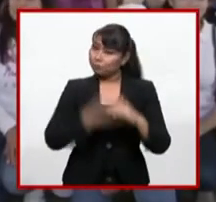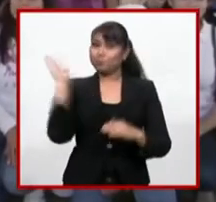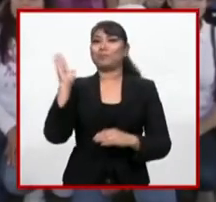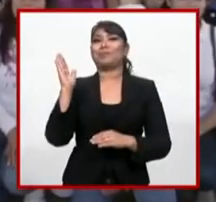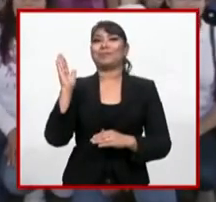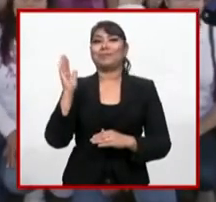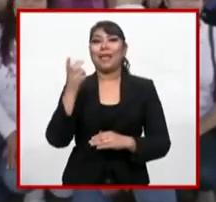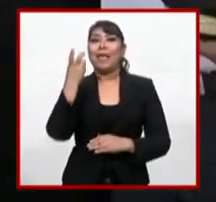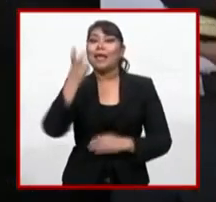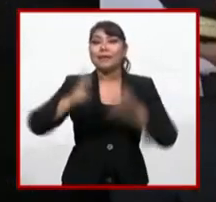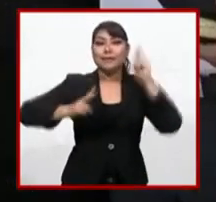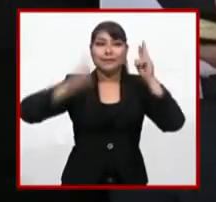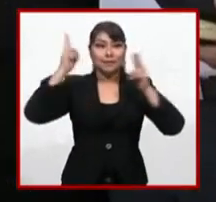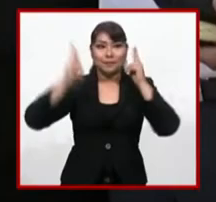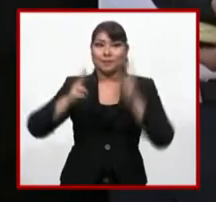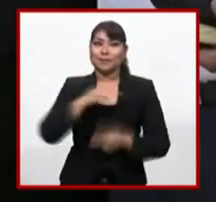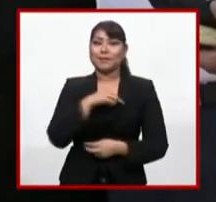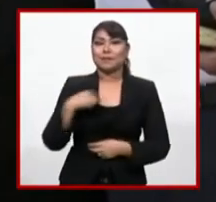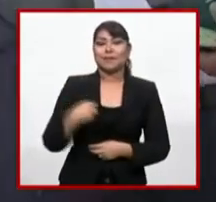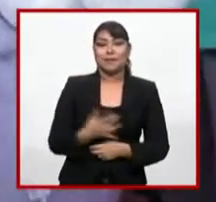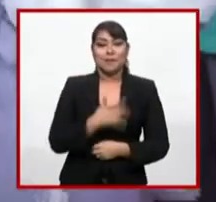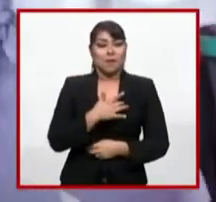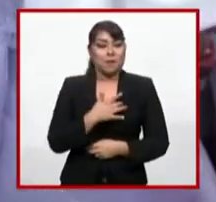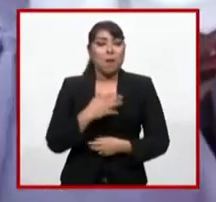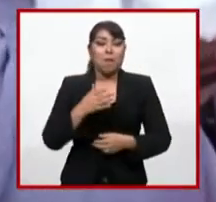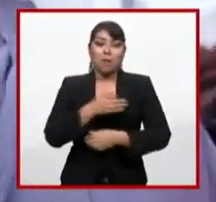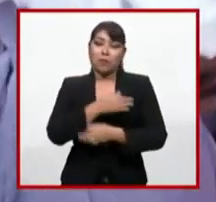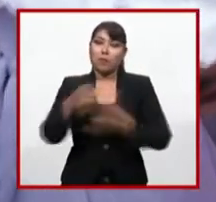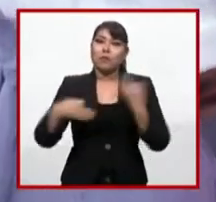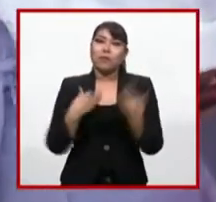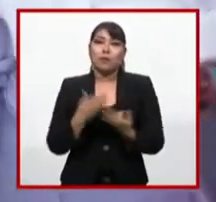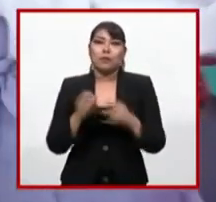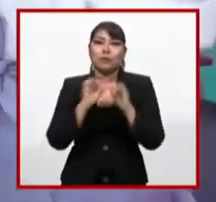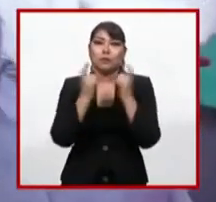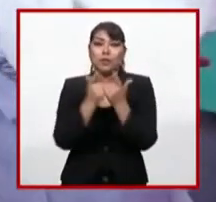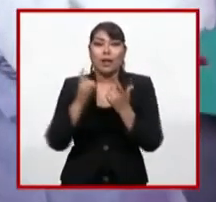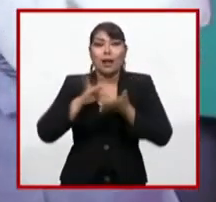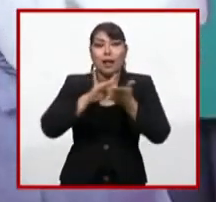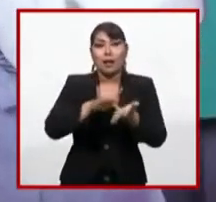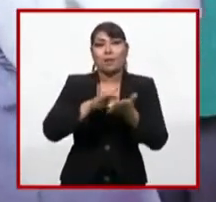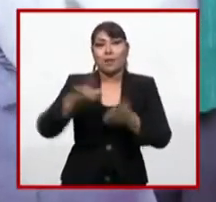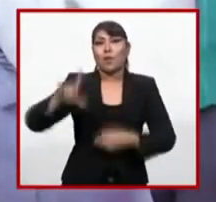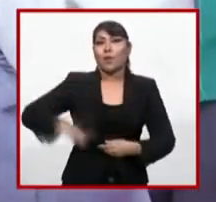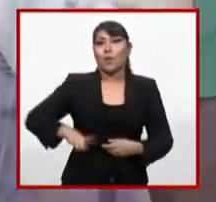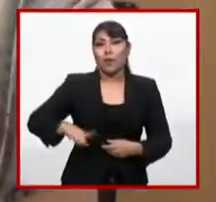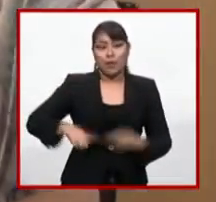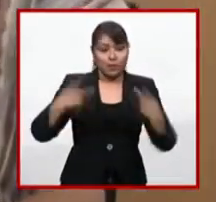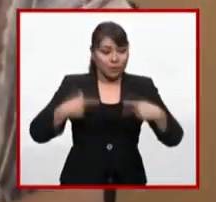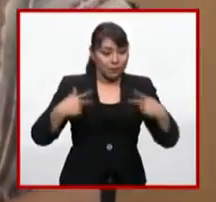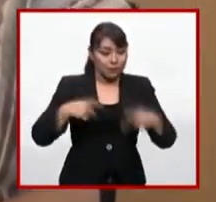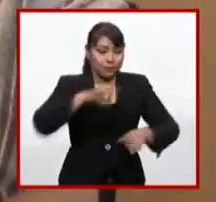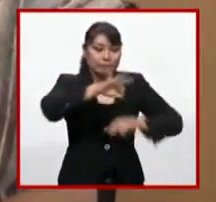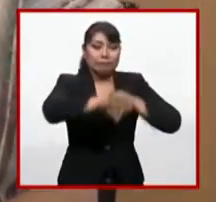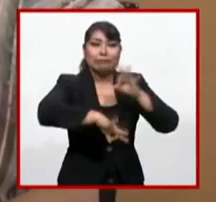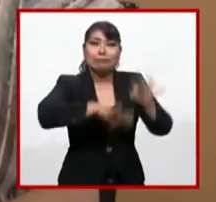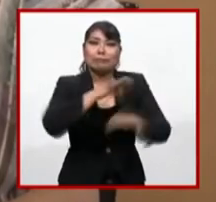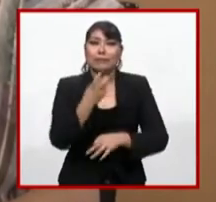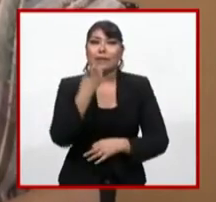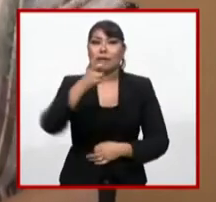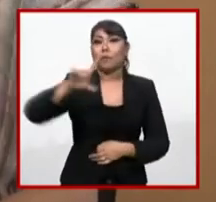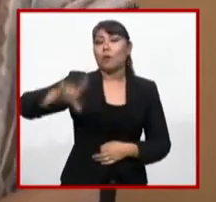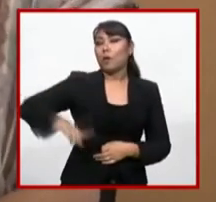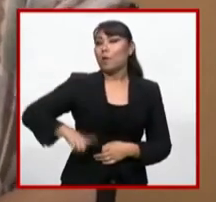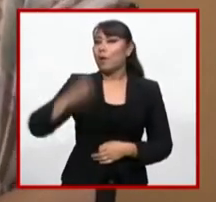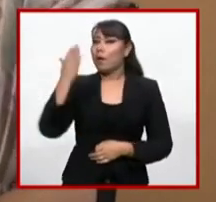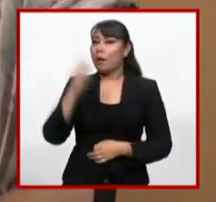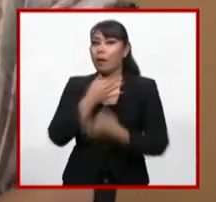Gracias a estas giras y caravanas, hemos trabajado con todo el gabinete social, siendo un gobierno cercano a la gente, como lo instruyó el gobernador del